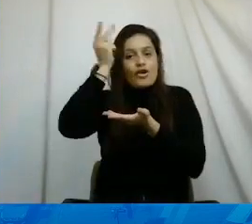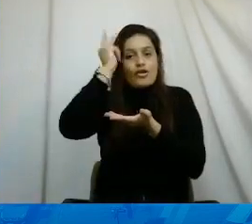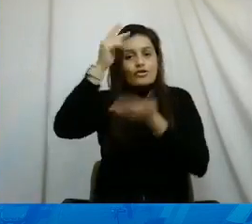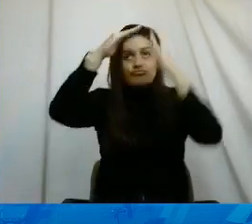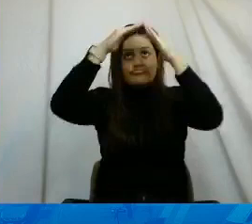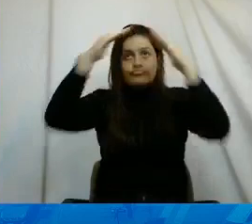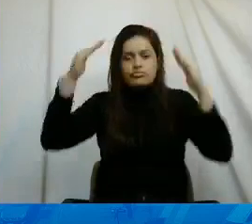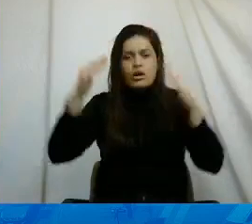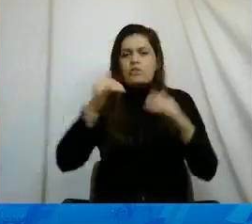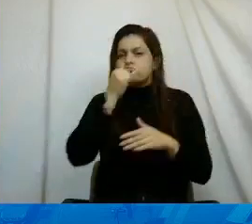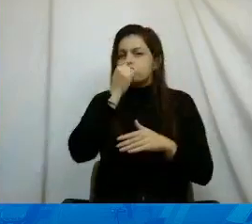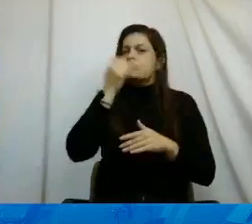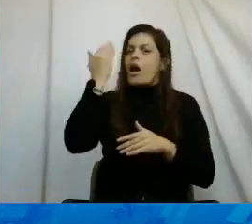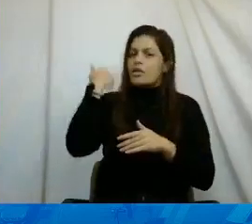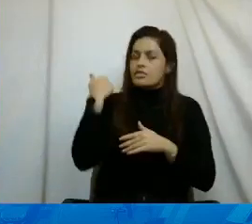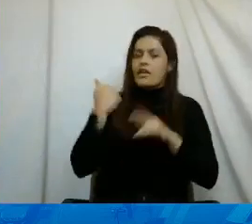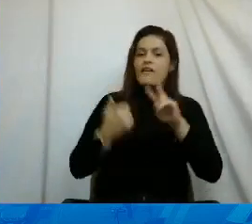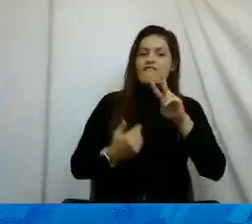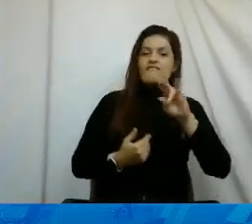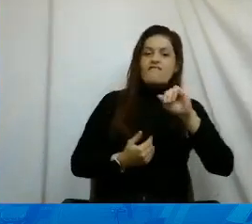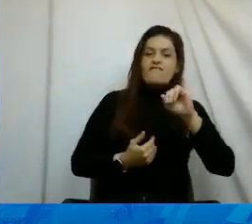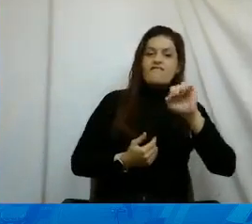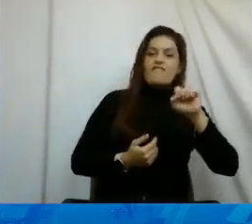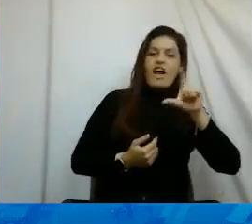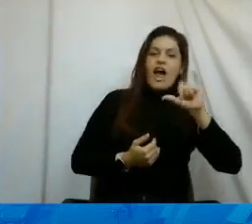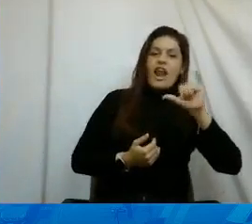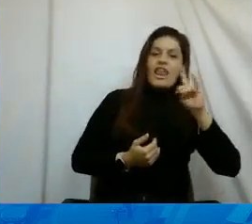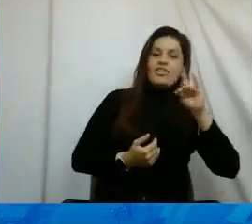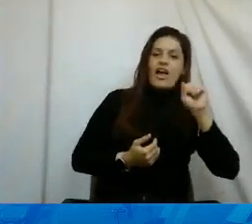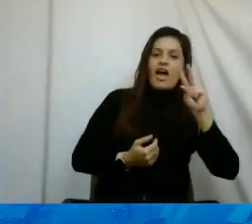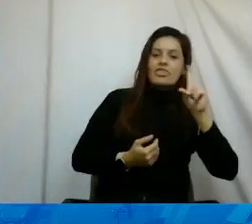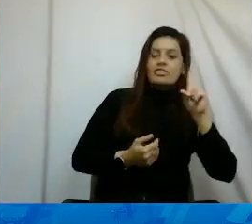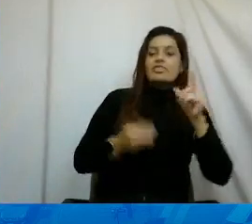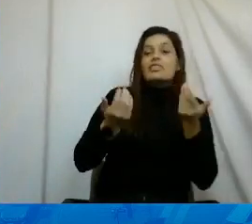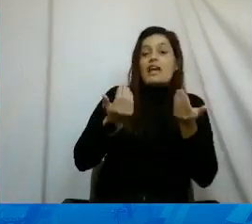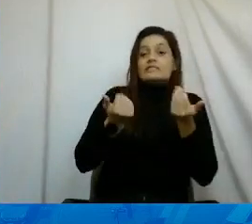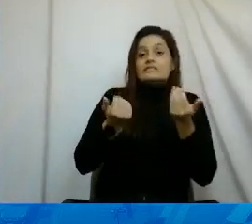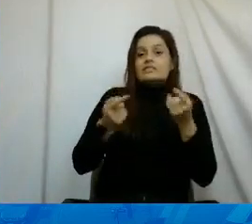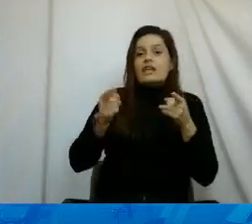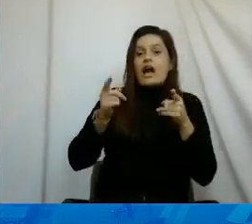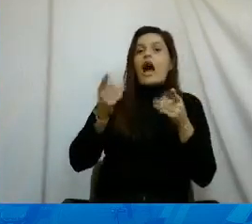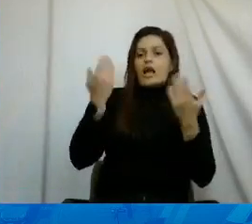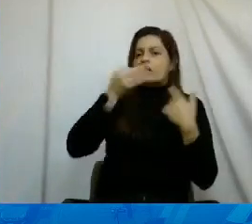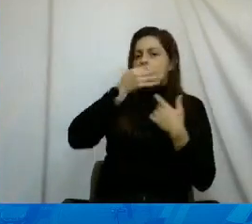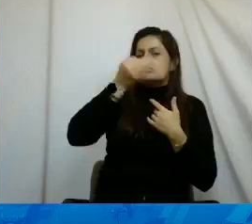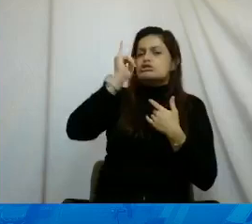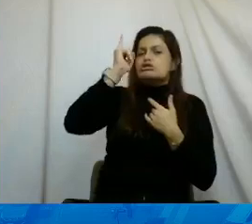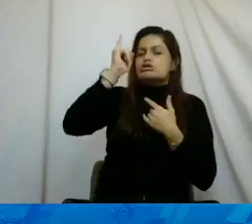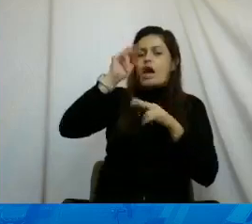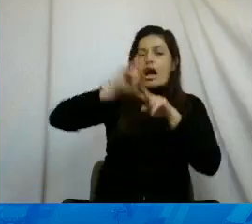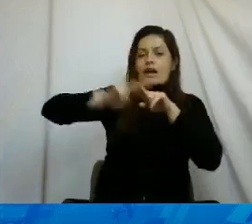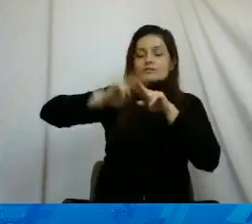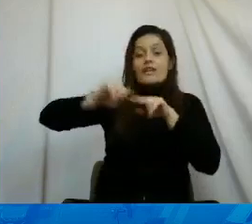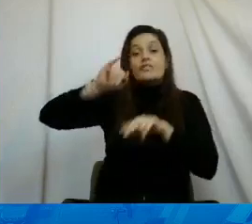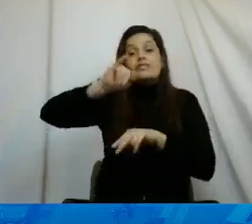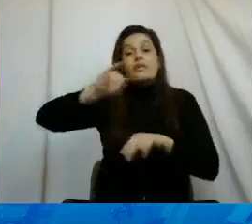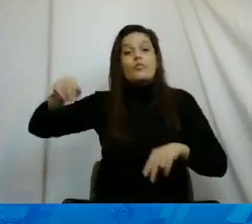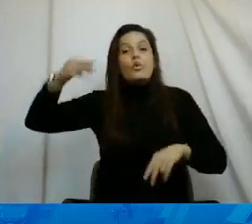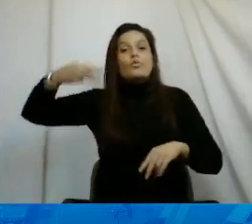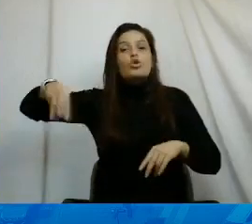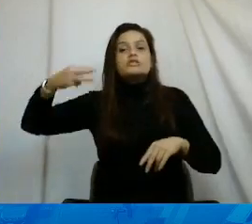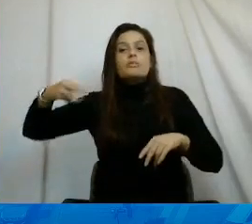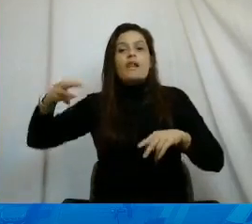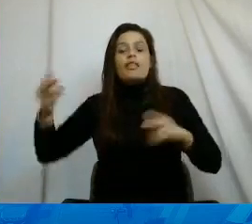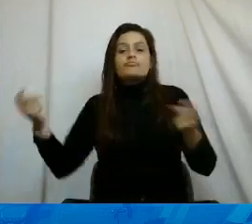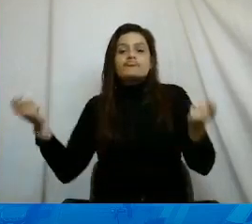Vialidad hacía una parte, que era dejar la salida hacia el paradero, y que el municipio se entendía que iba a